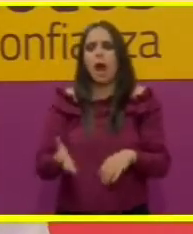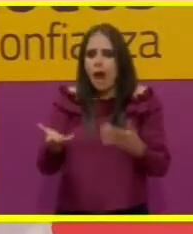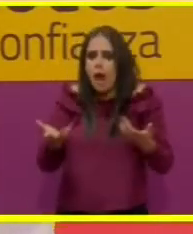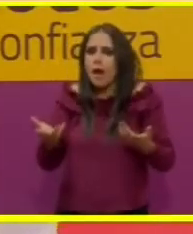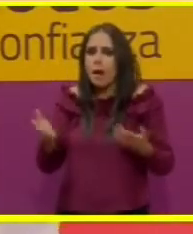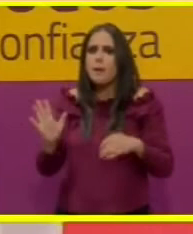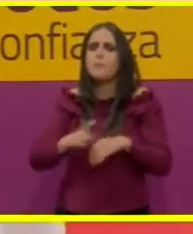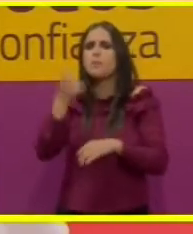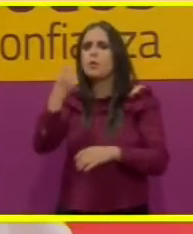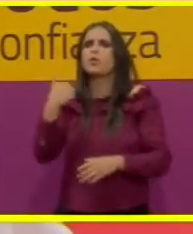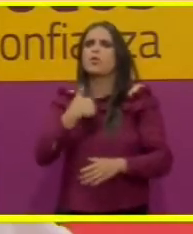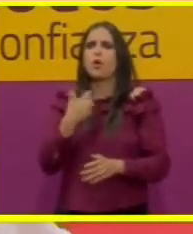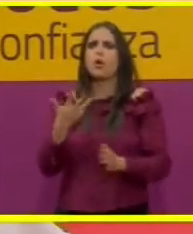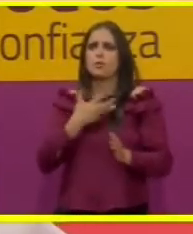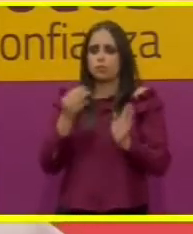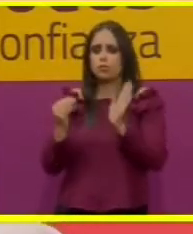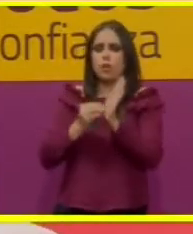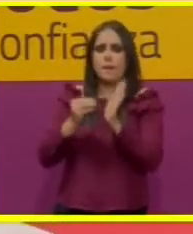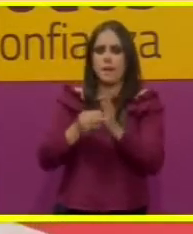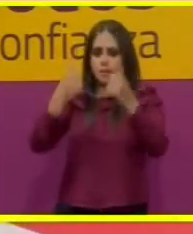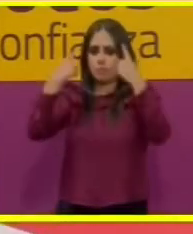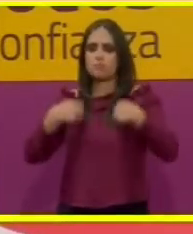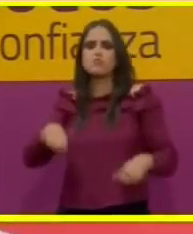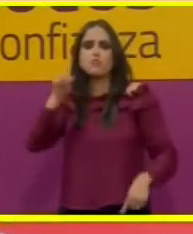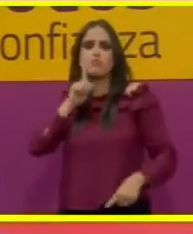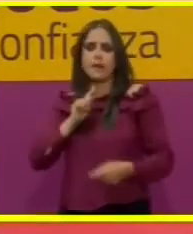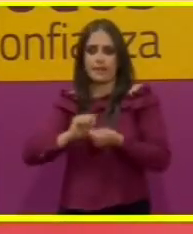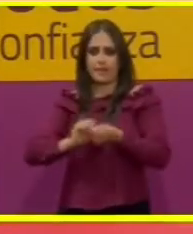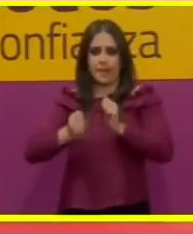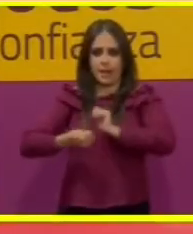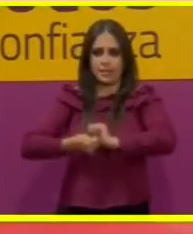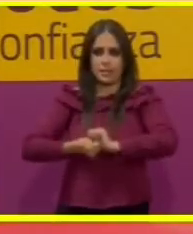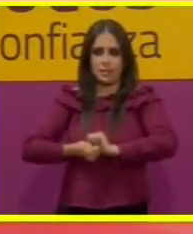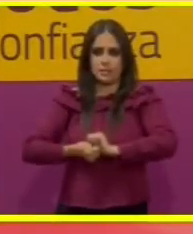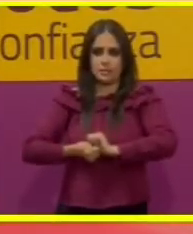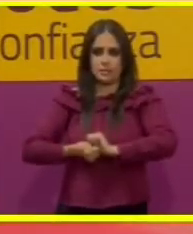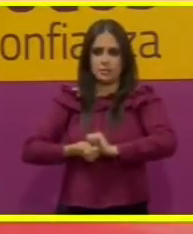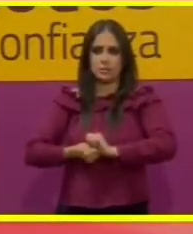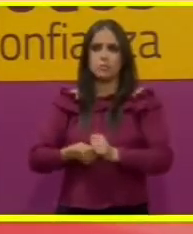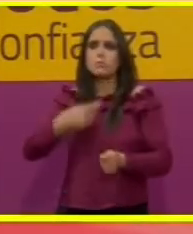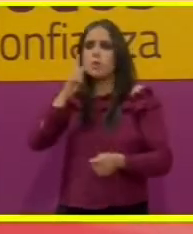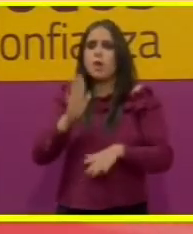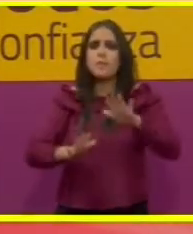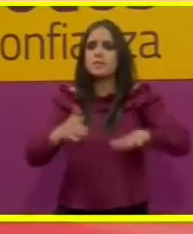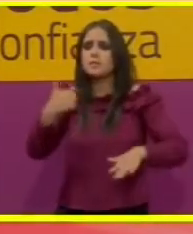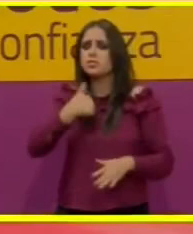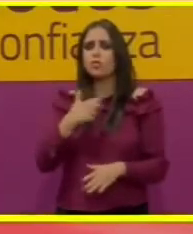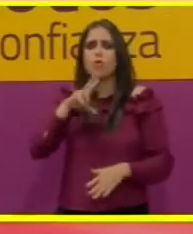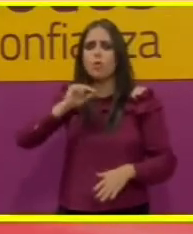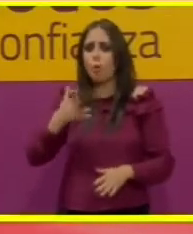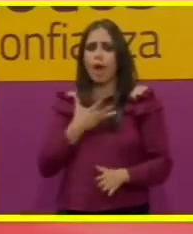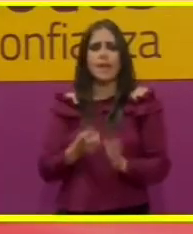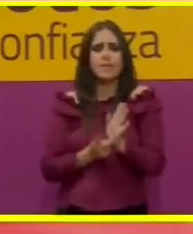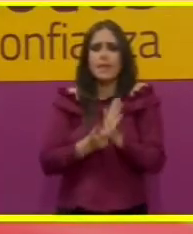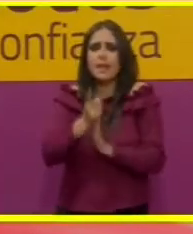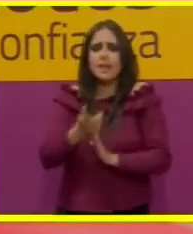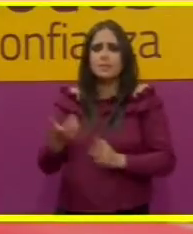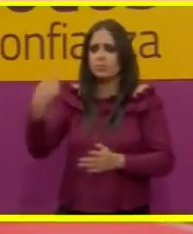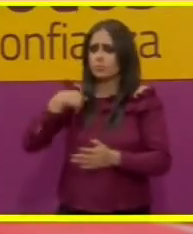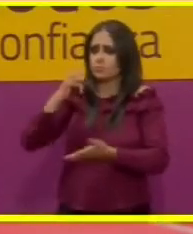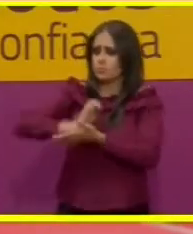todavía yo, como una mujer trans, no tengo los mismos derechos que cualquier otra